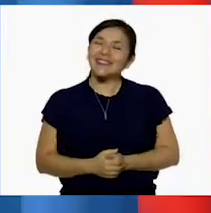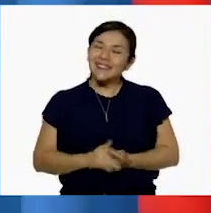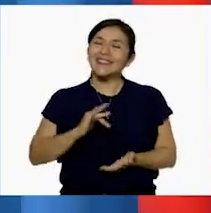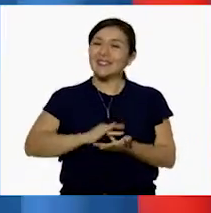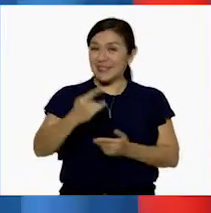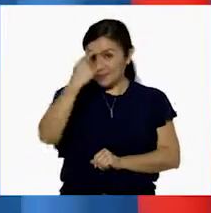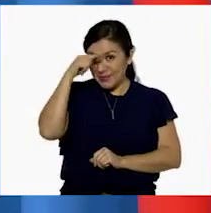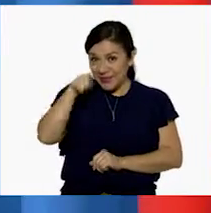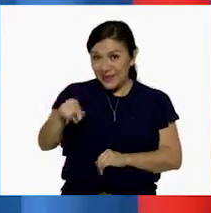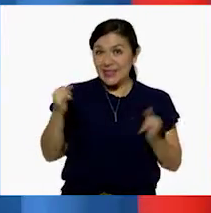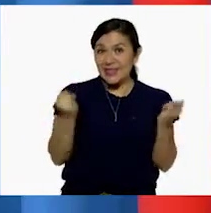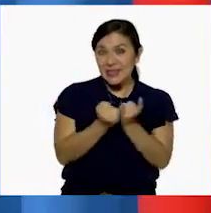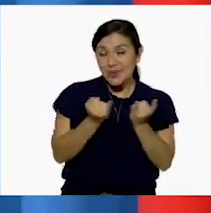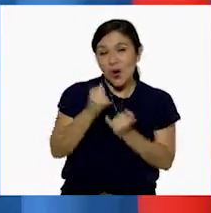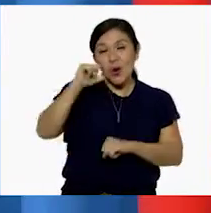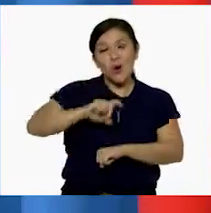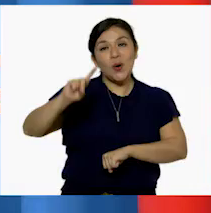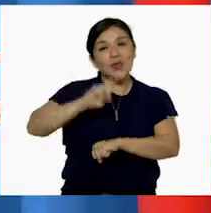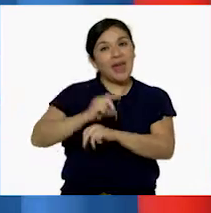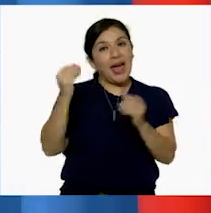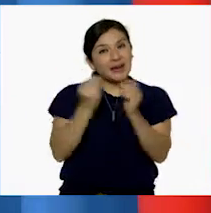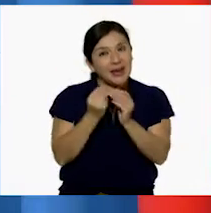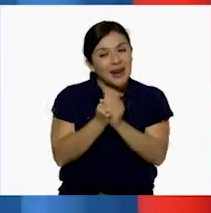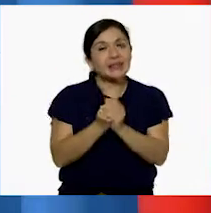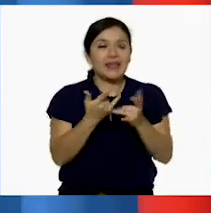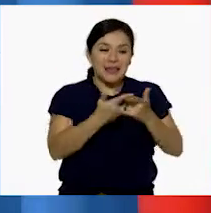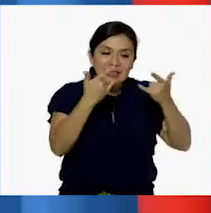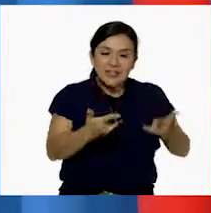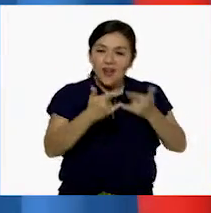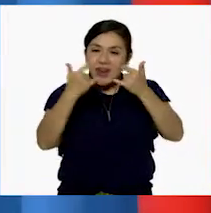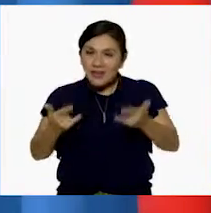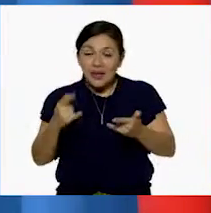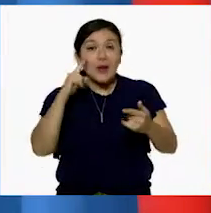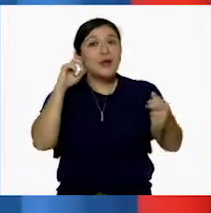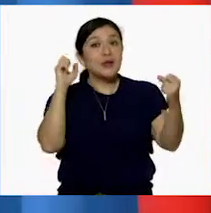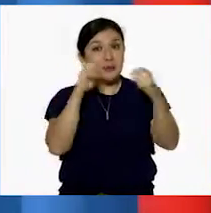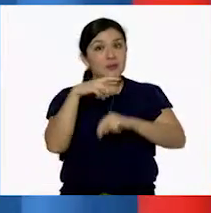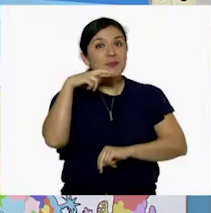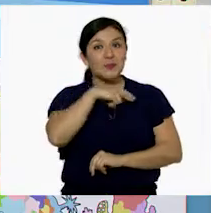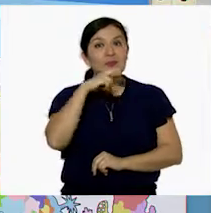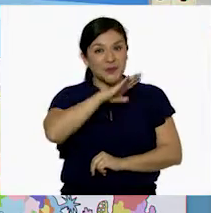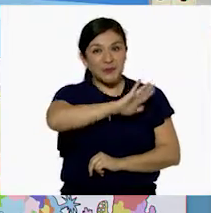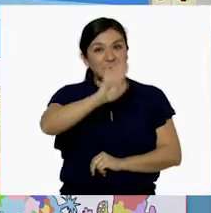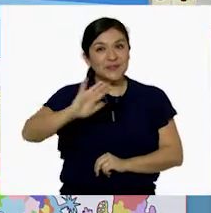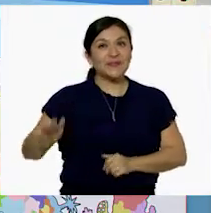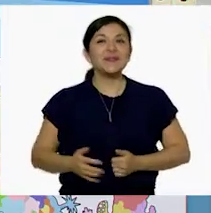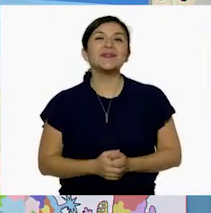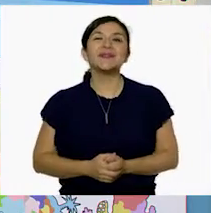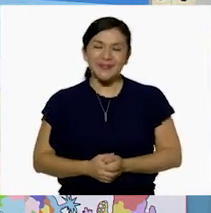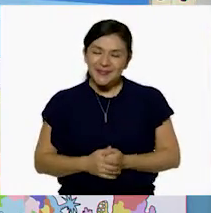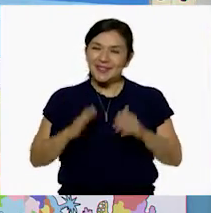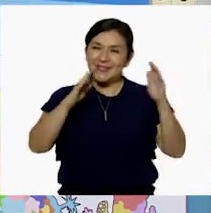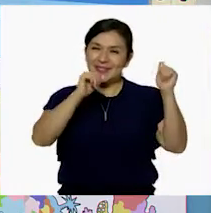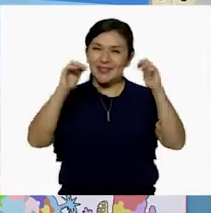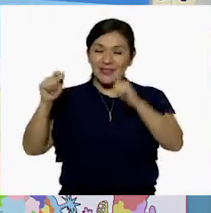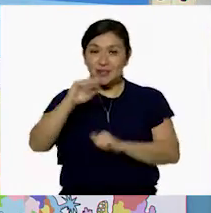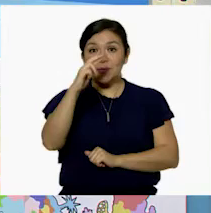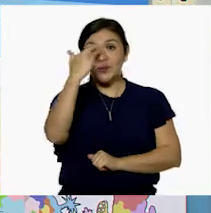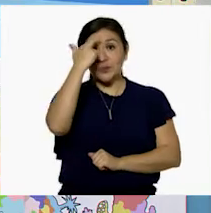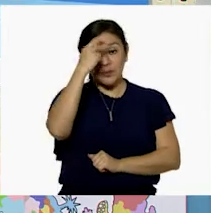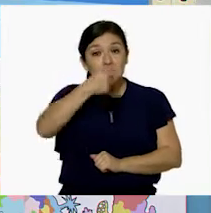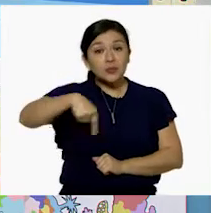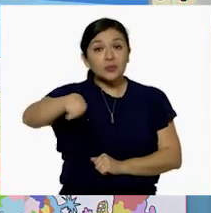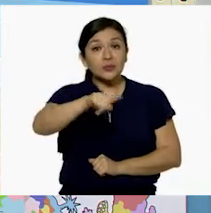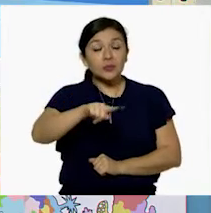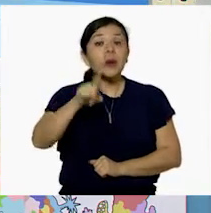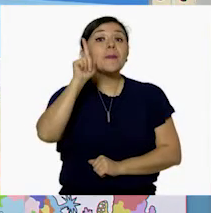a ti, Gaby, por esta clase, por estos textos, y nos vemos pronto. Adiós. Adiós, y recuerden, estudiantes en